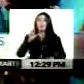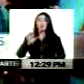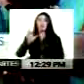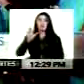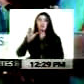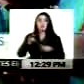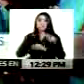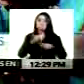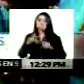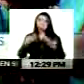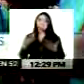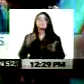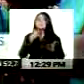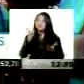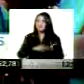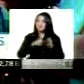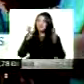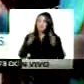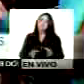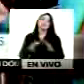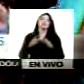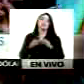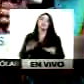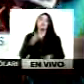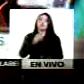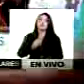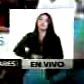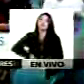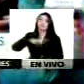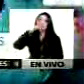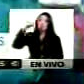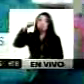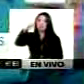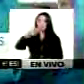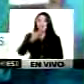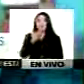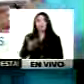haciendo verdad esa instrucción del presidente Maduro. Muchísimas gracias, eran parte de las palabras.